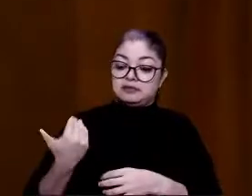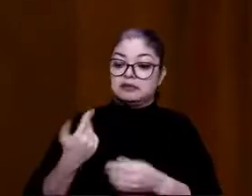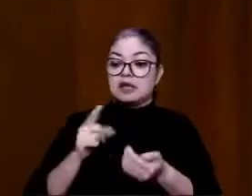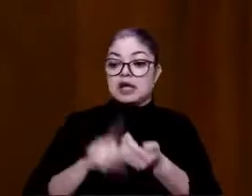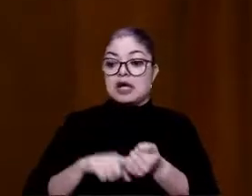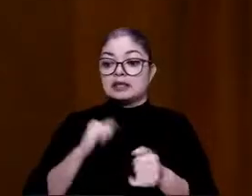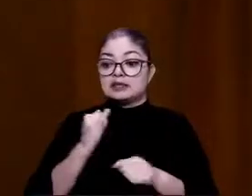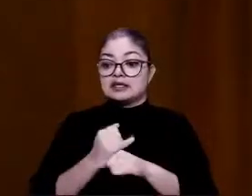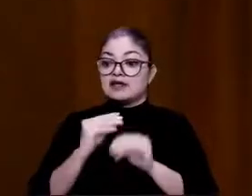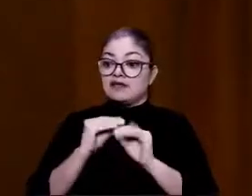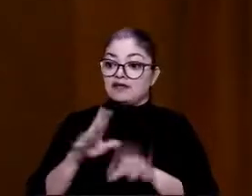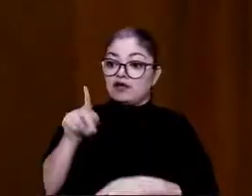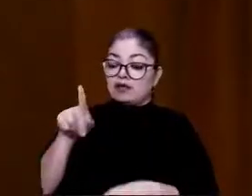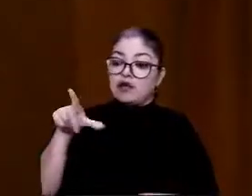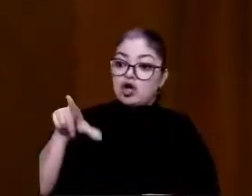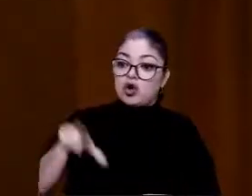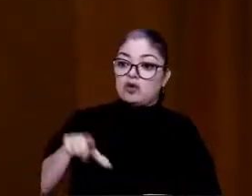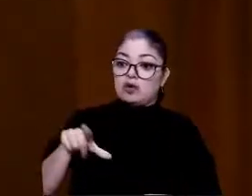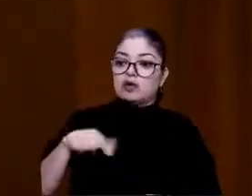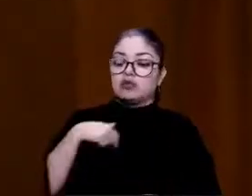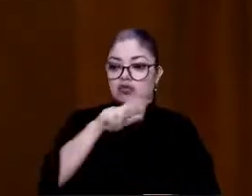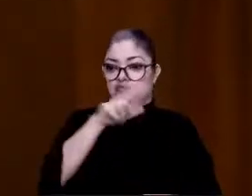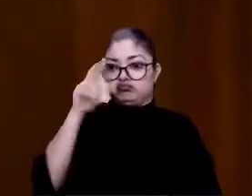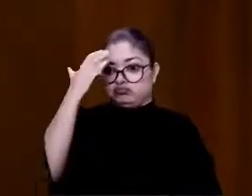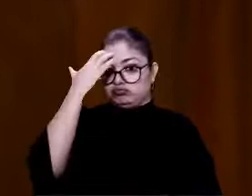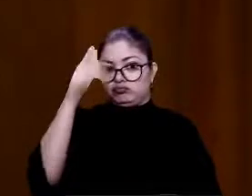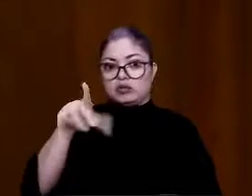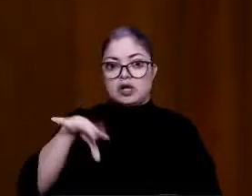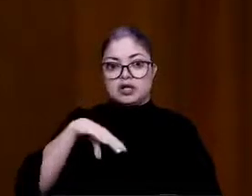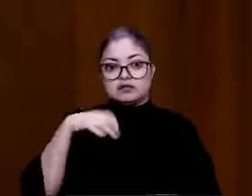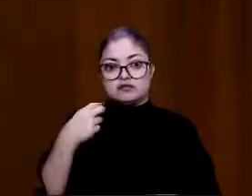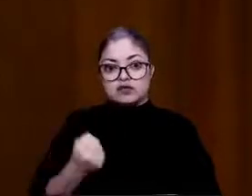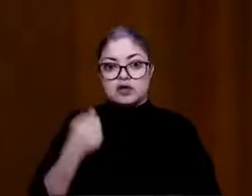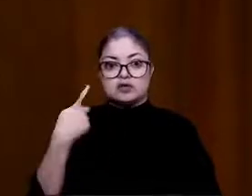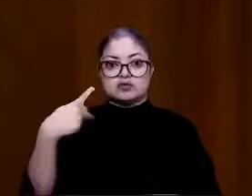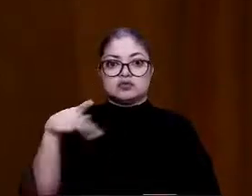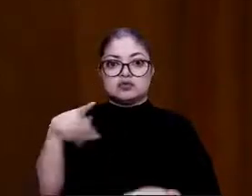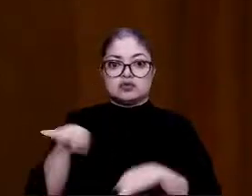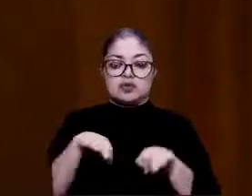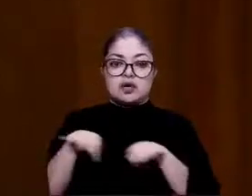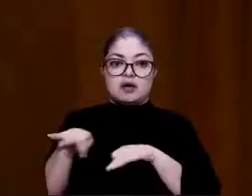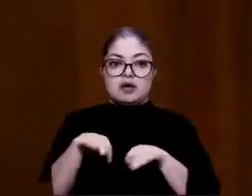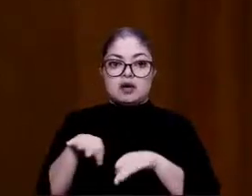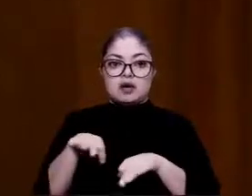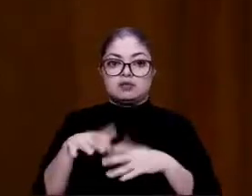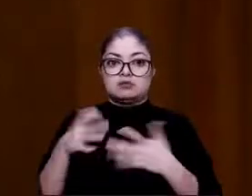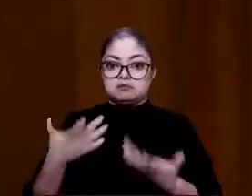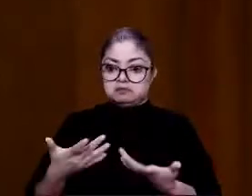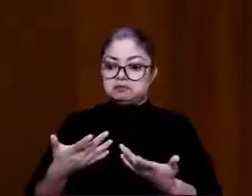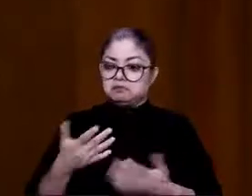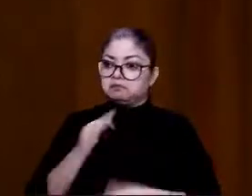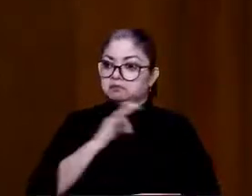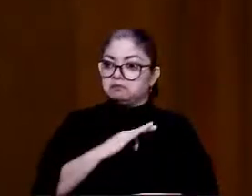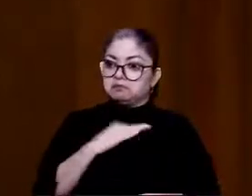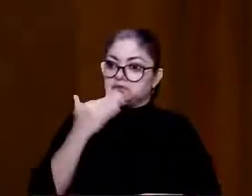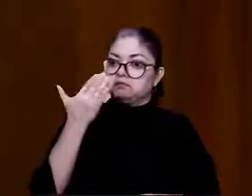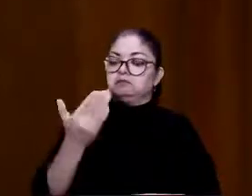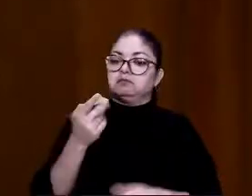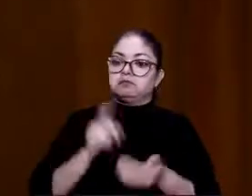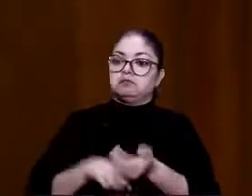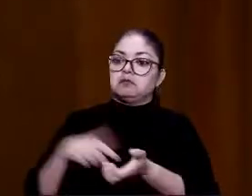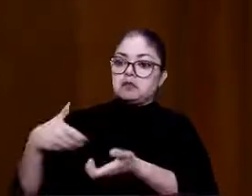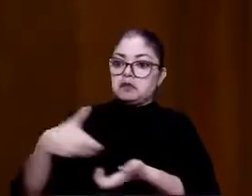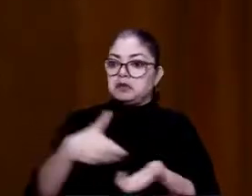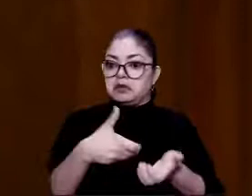del informe del Ejecutivo, le reconozco su esfuerzo y su trabajo. Celebramos que la entidad en materia de carreteras